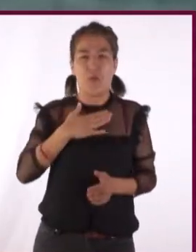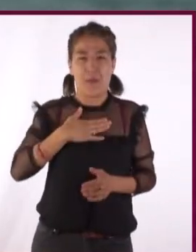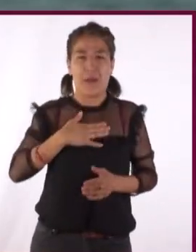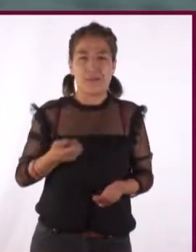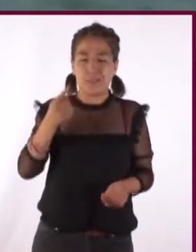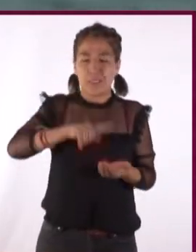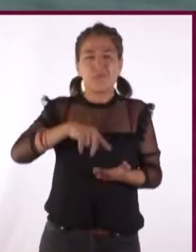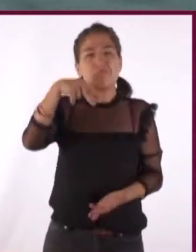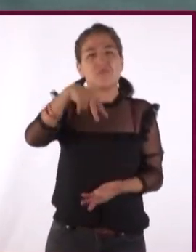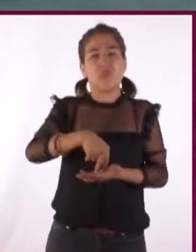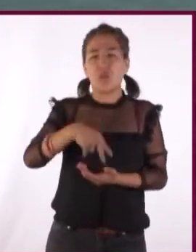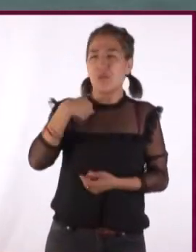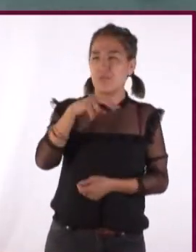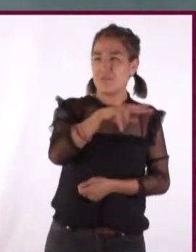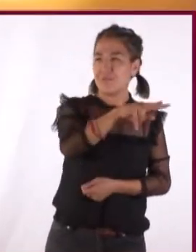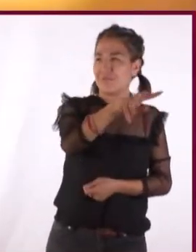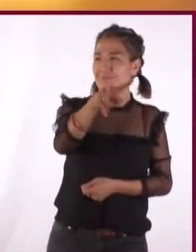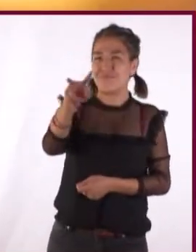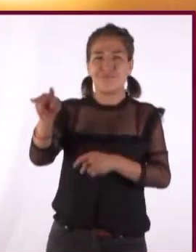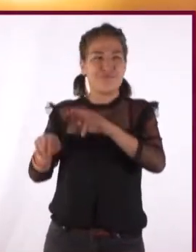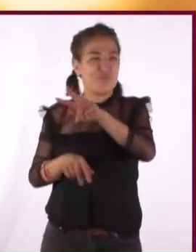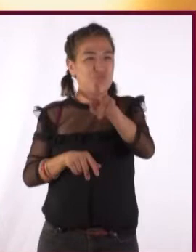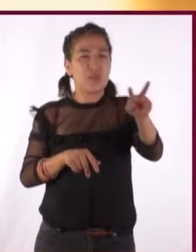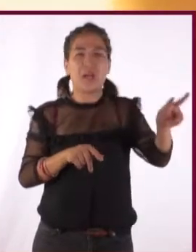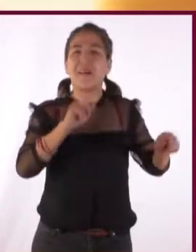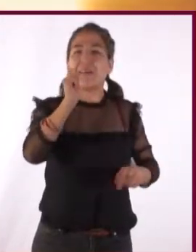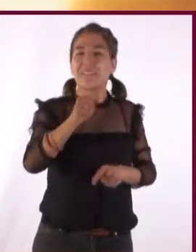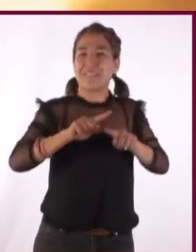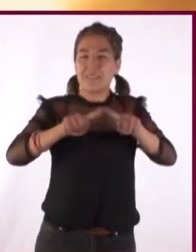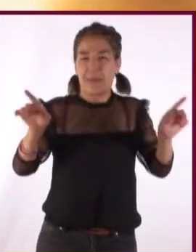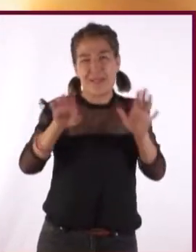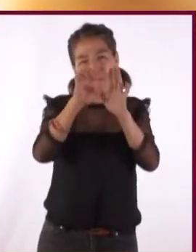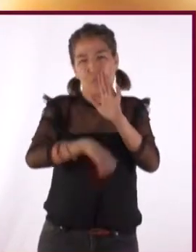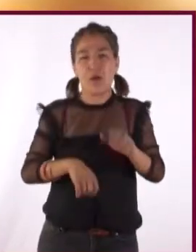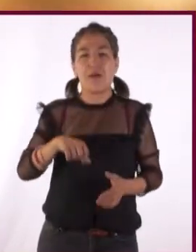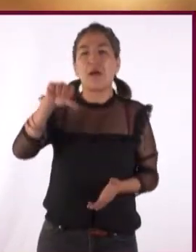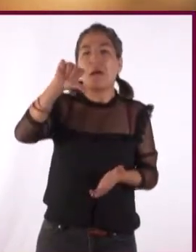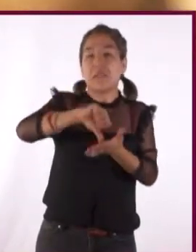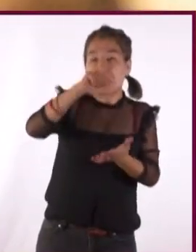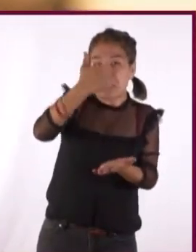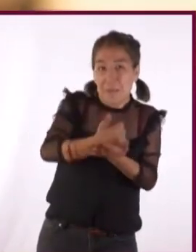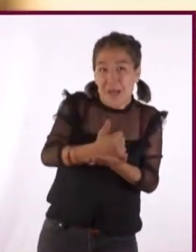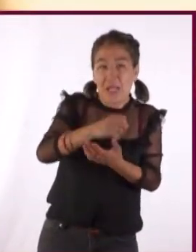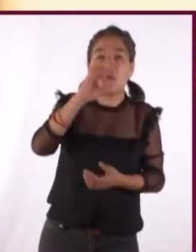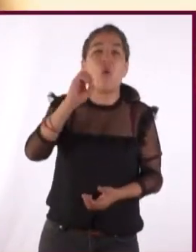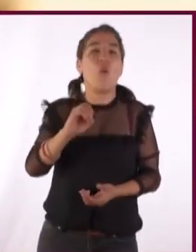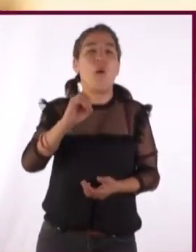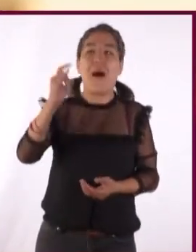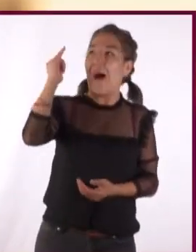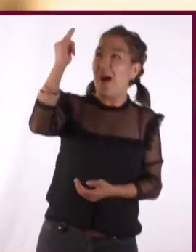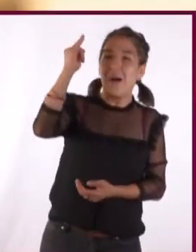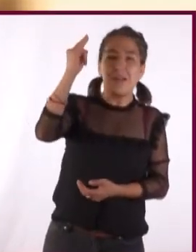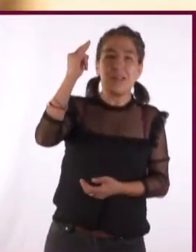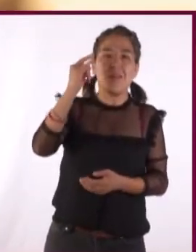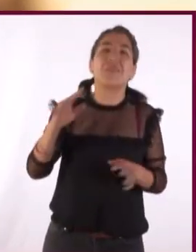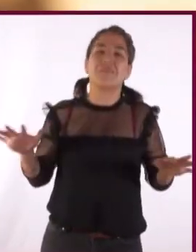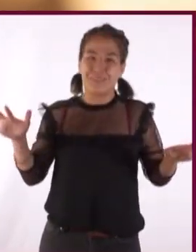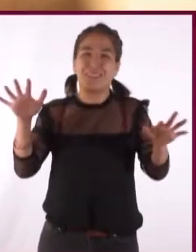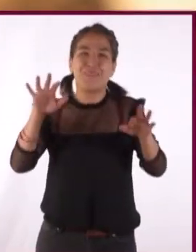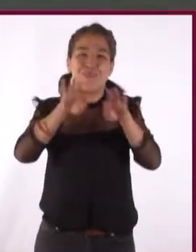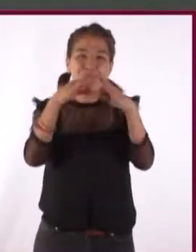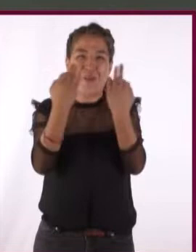mundo. Entonces, claro, algo tan sencillo como ser bajito o ser alto cambia la forma de ver el